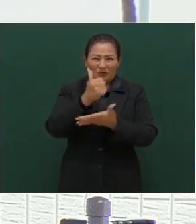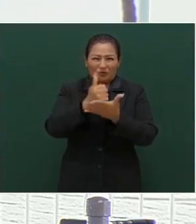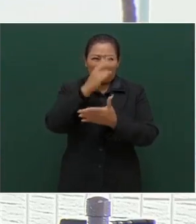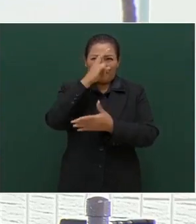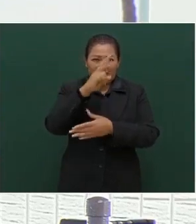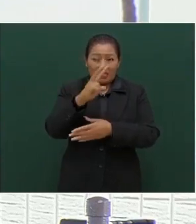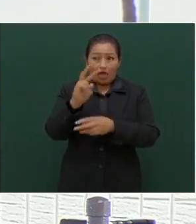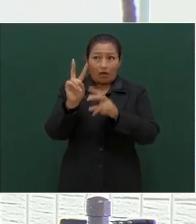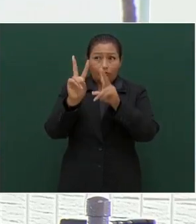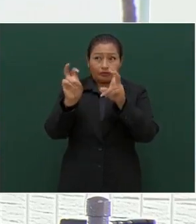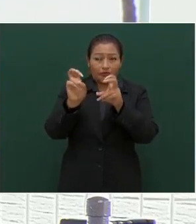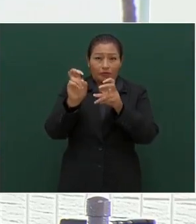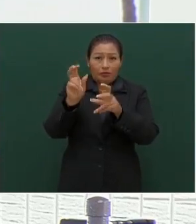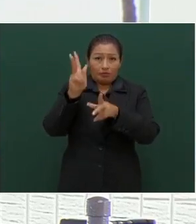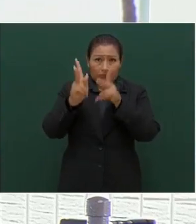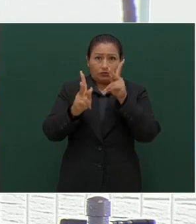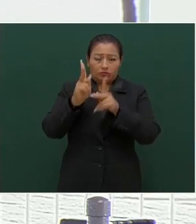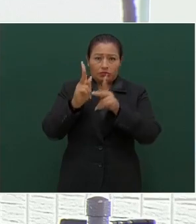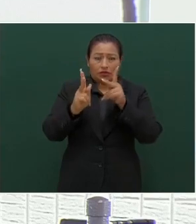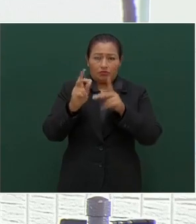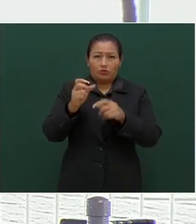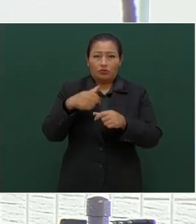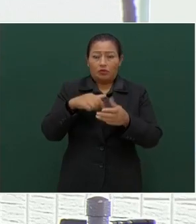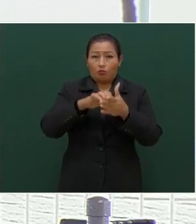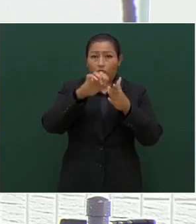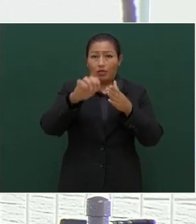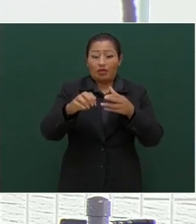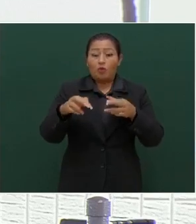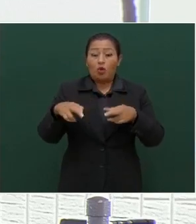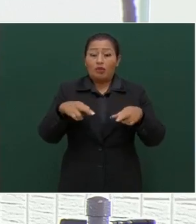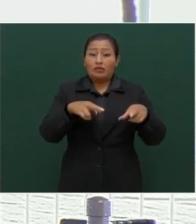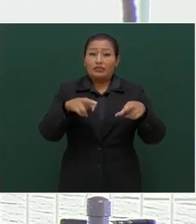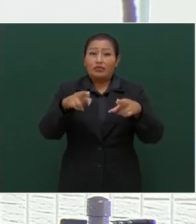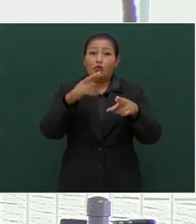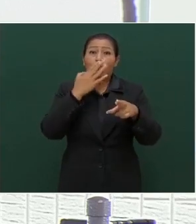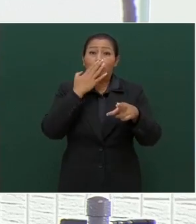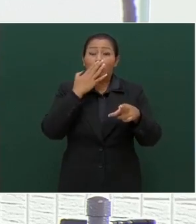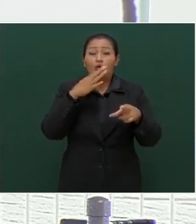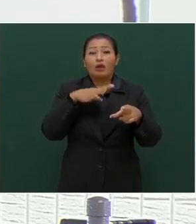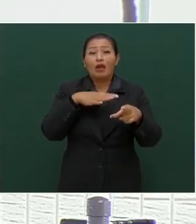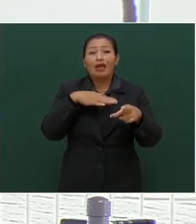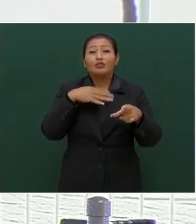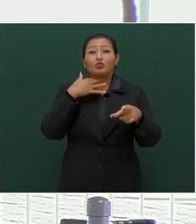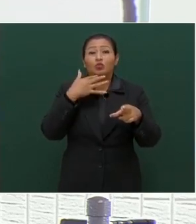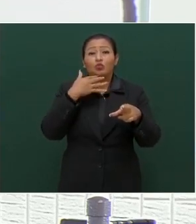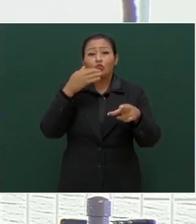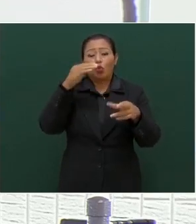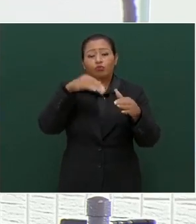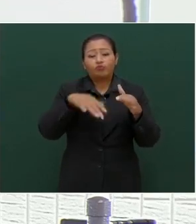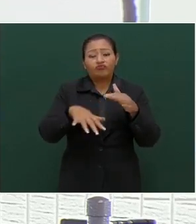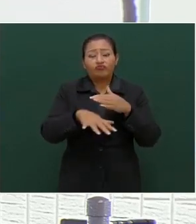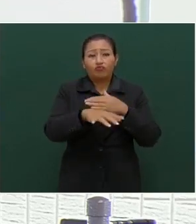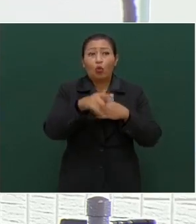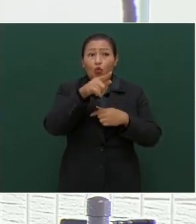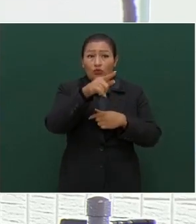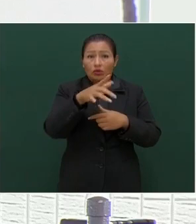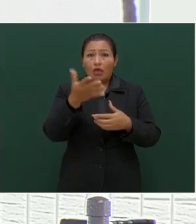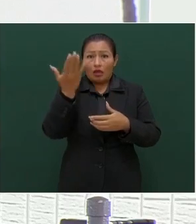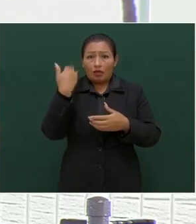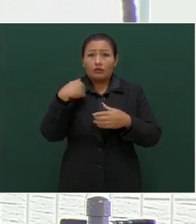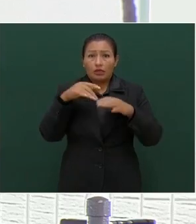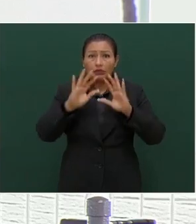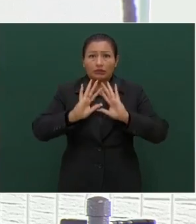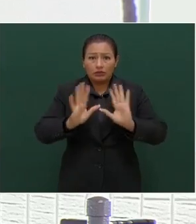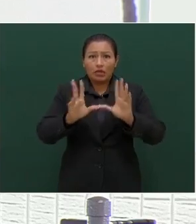de un tema que es el asunto de los derrames en el río Sonora. En un par de ocasiones usted ya ha hecho referencia a